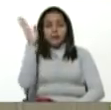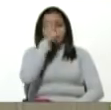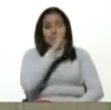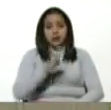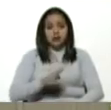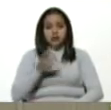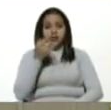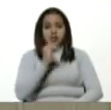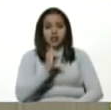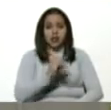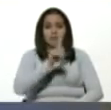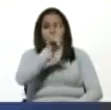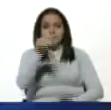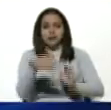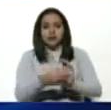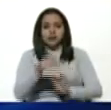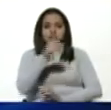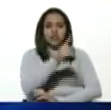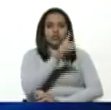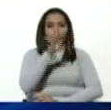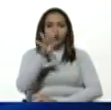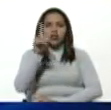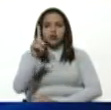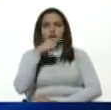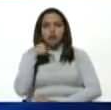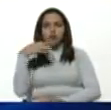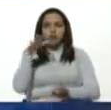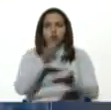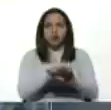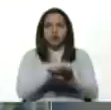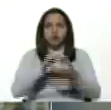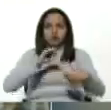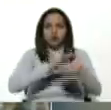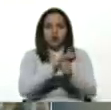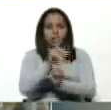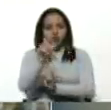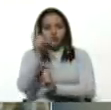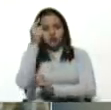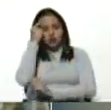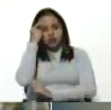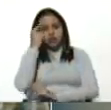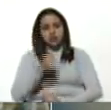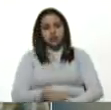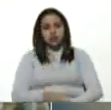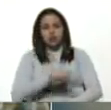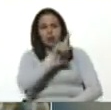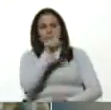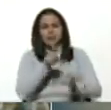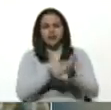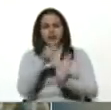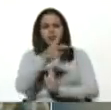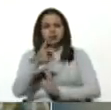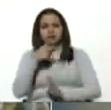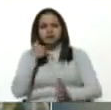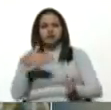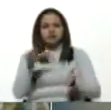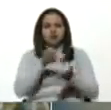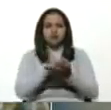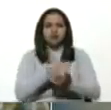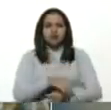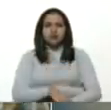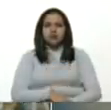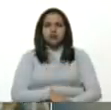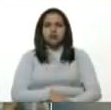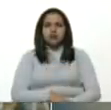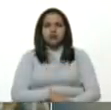registra 1,141 muertos por coronavirus en un día y el total de fallecidos, aquí dice se acerca, no, ya